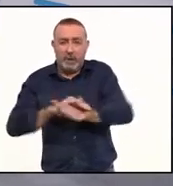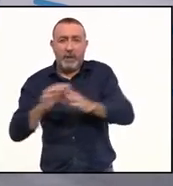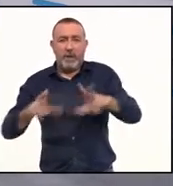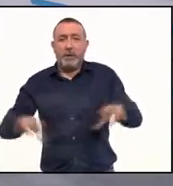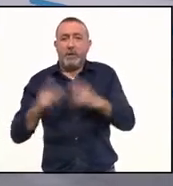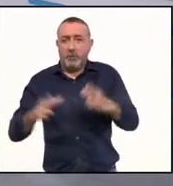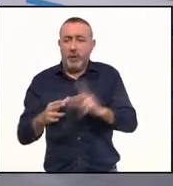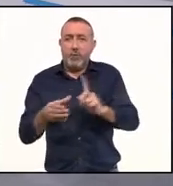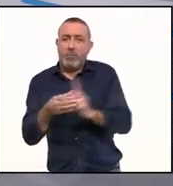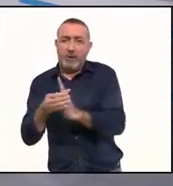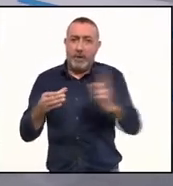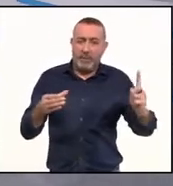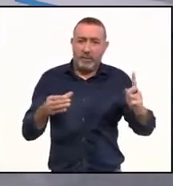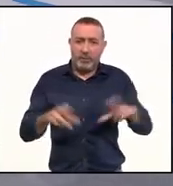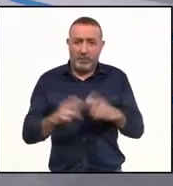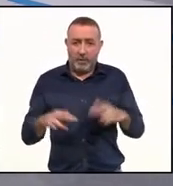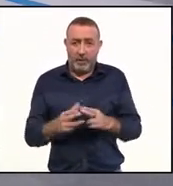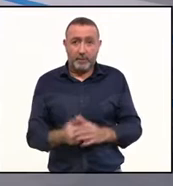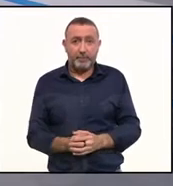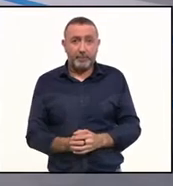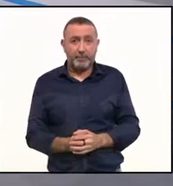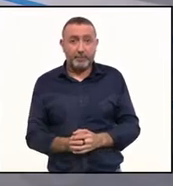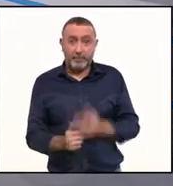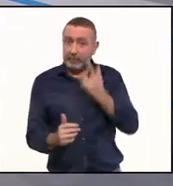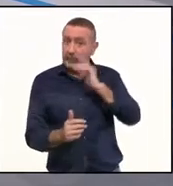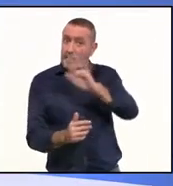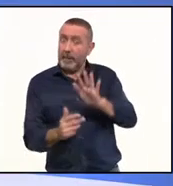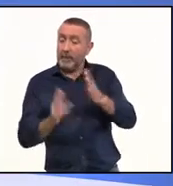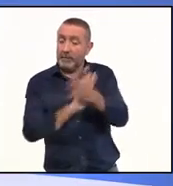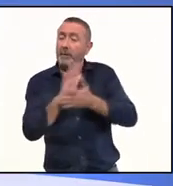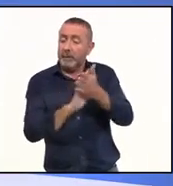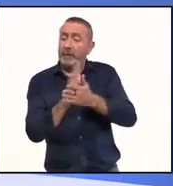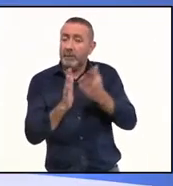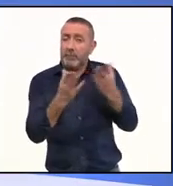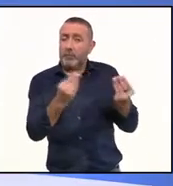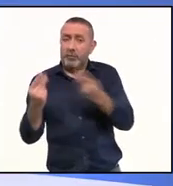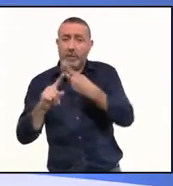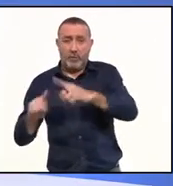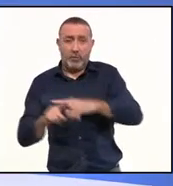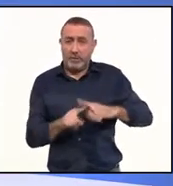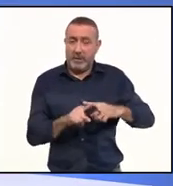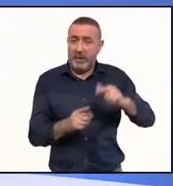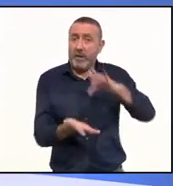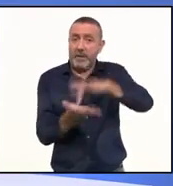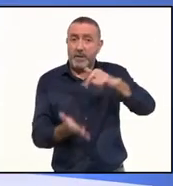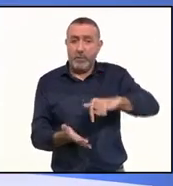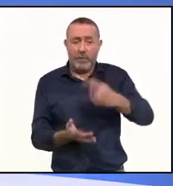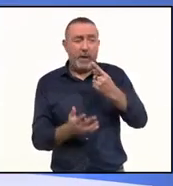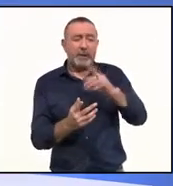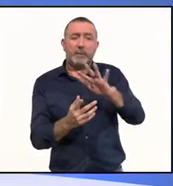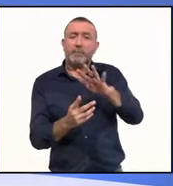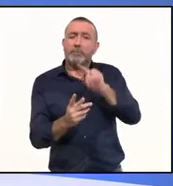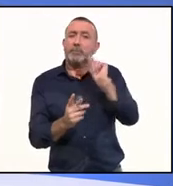están apartadas ahora tengo que contar en torno a este día hay diferentes aspectos que nos han llamado la atención